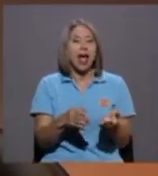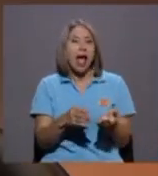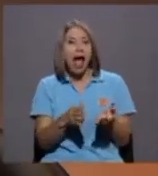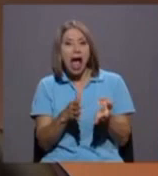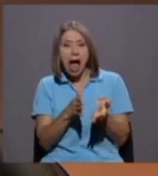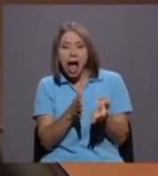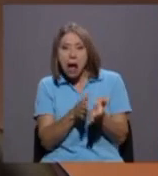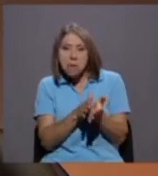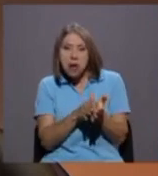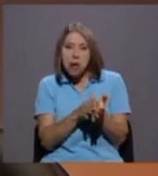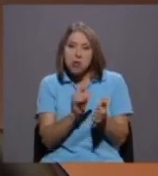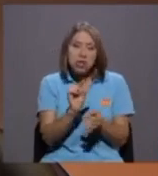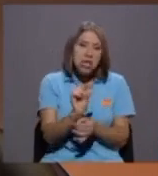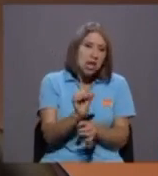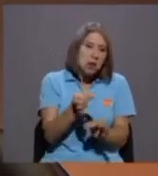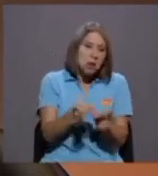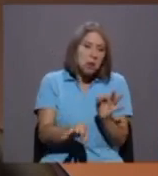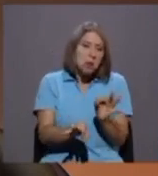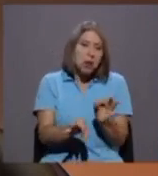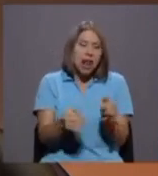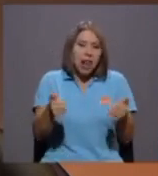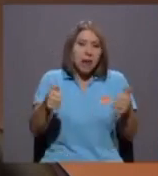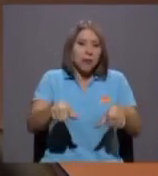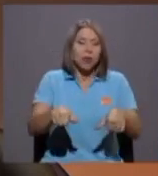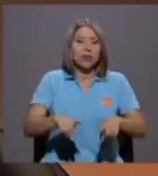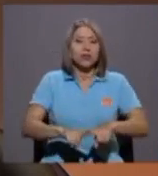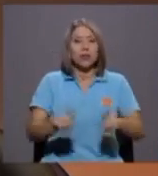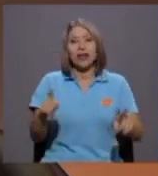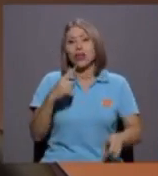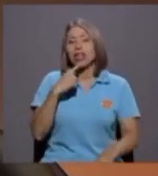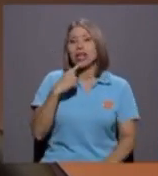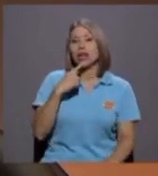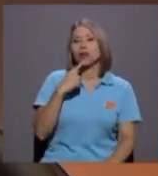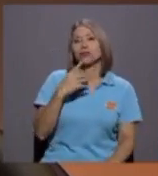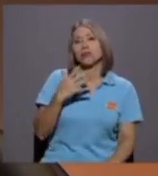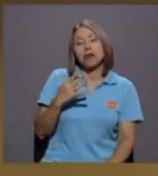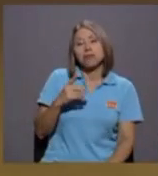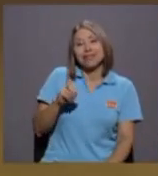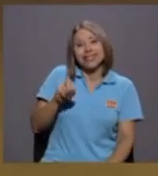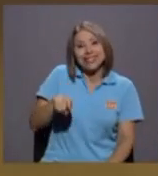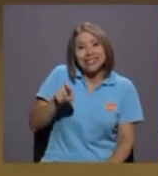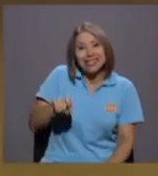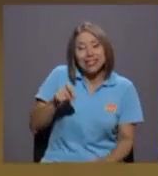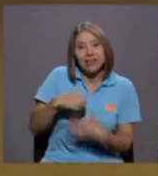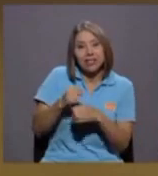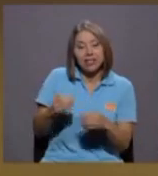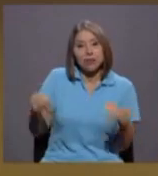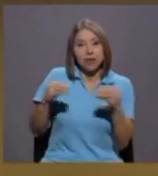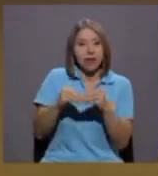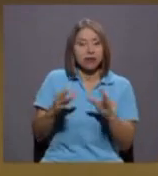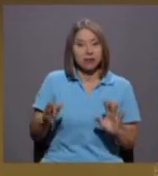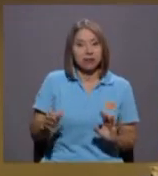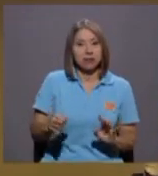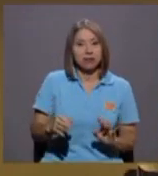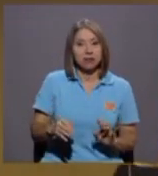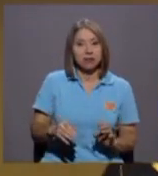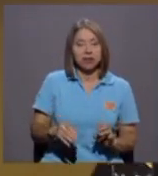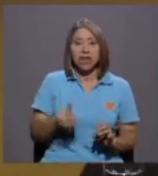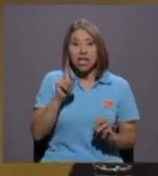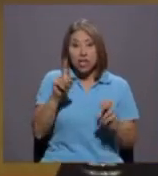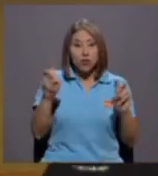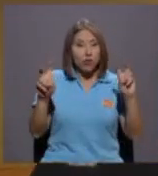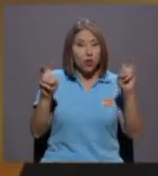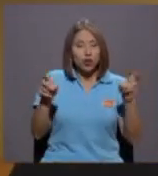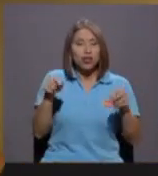pero dijeron, bueno, se debía hacer más y y uno de los temas, sin entrar en ese ni en